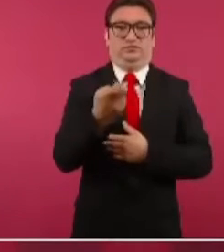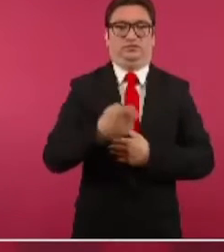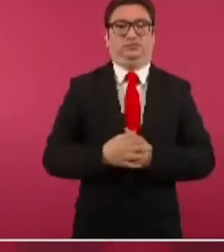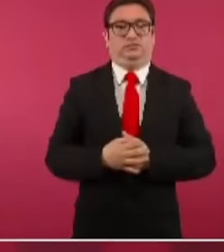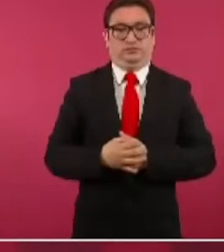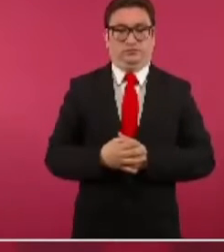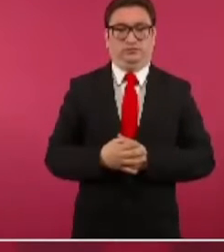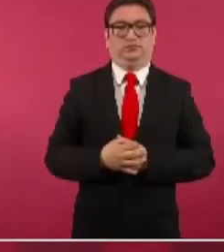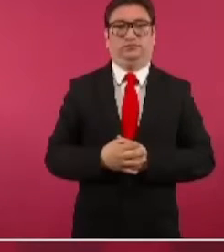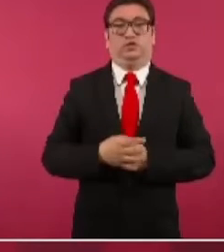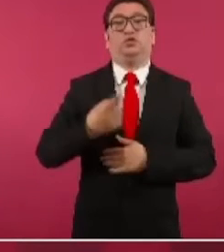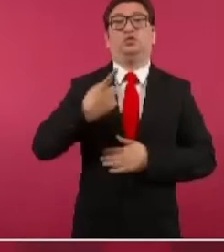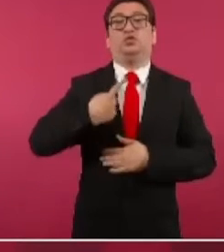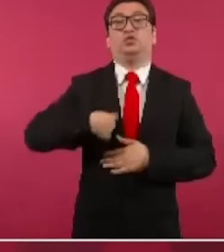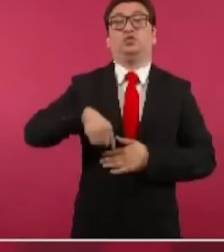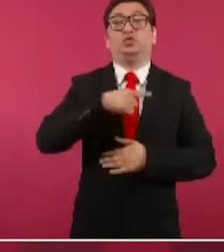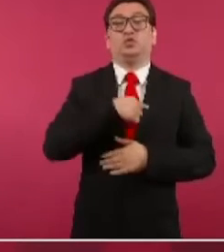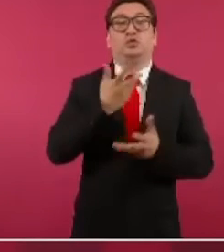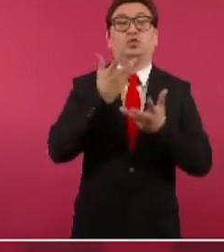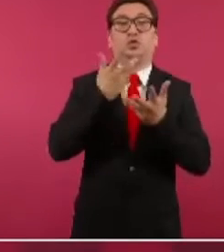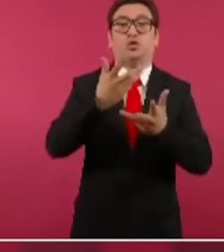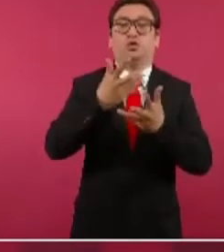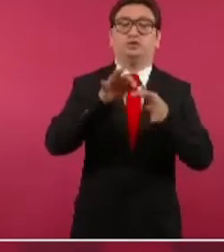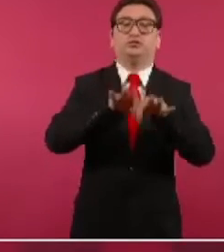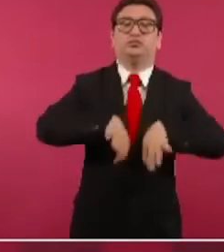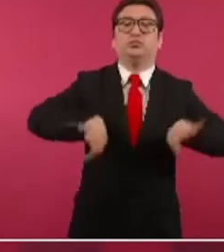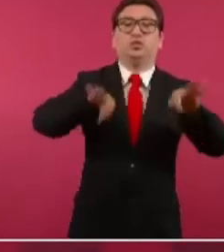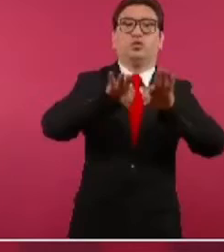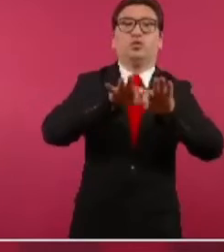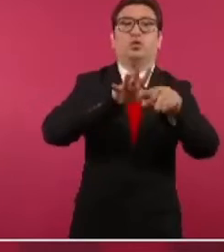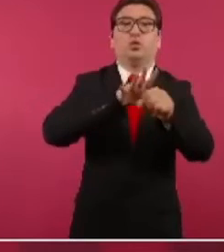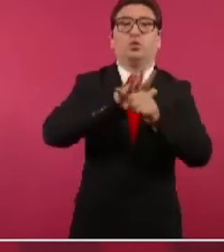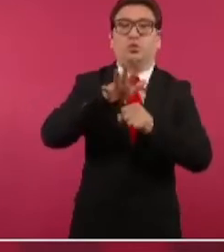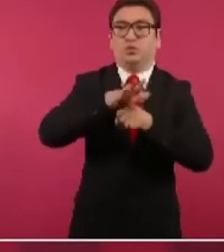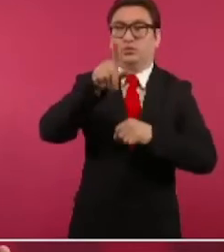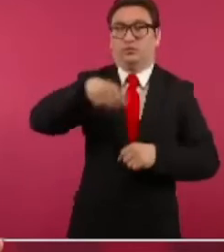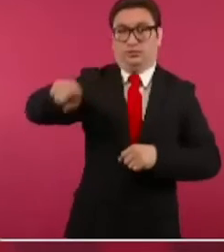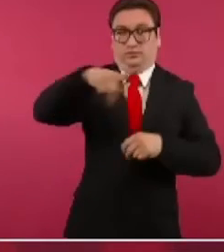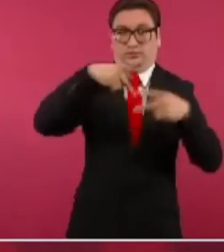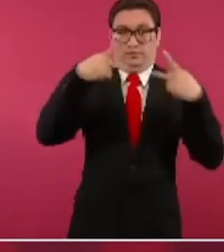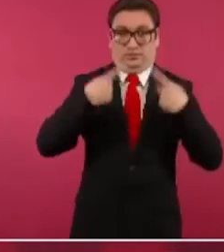A nosotros nos importa mucho la revolución de las conciencias,